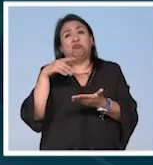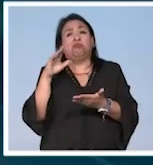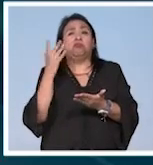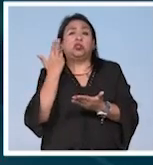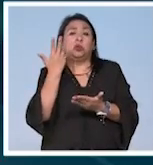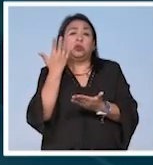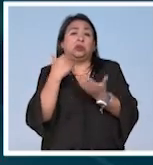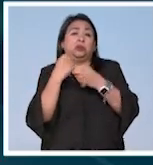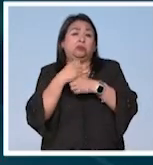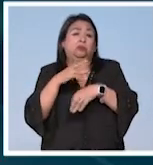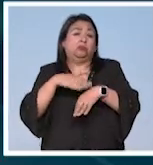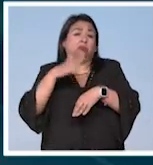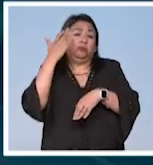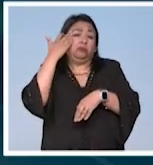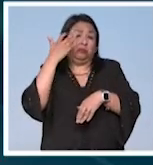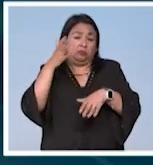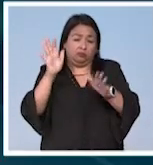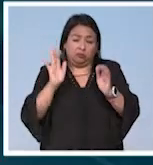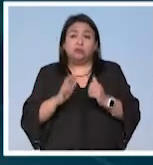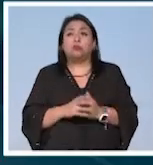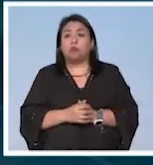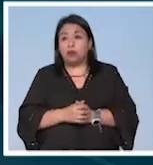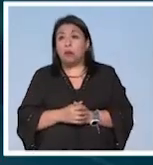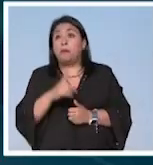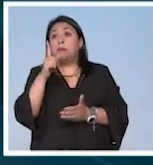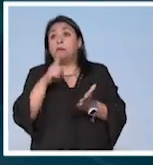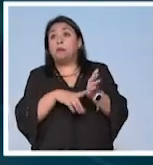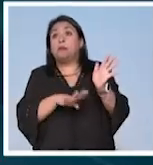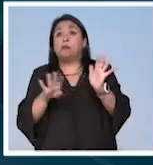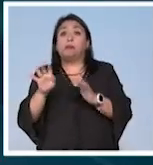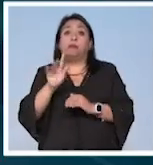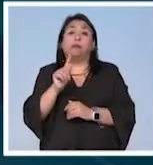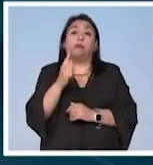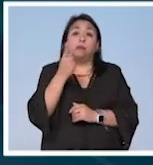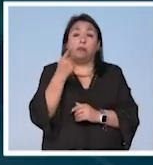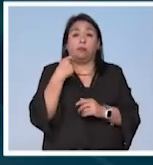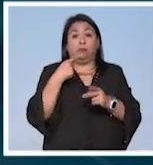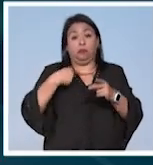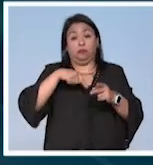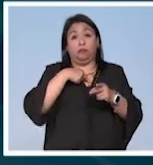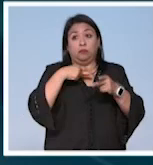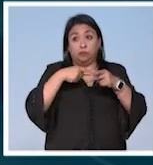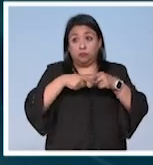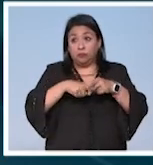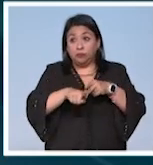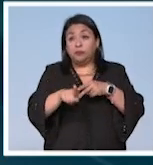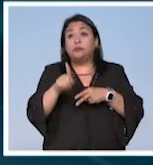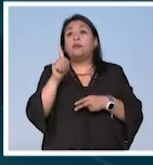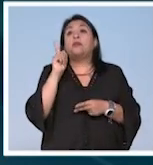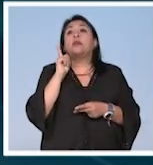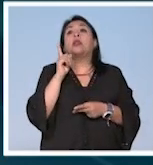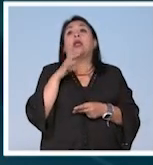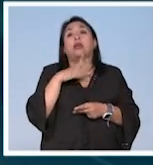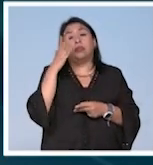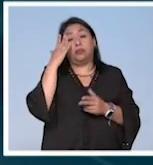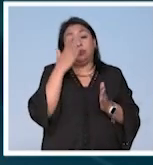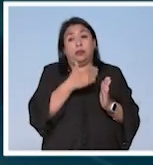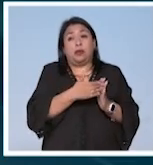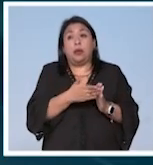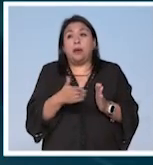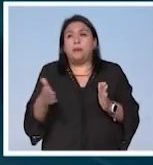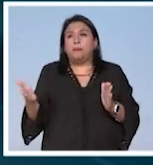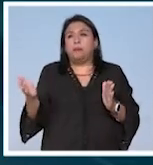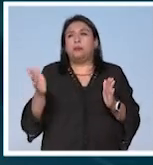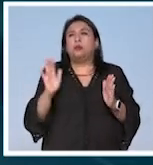medio siglo verdad de 1971 cuando empezamos y las grandes etapas